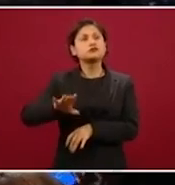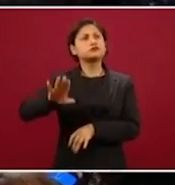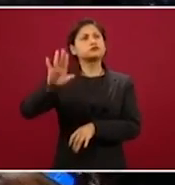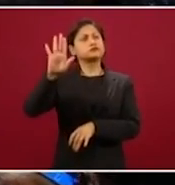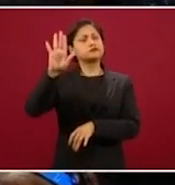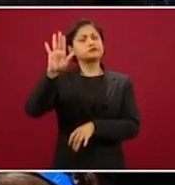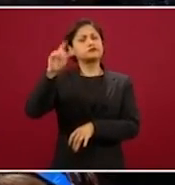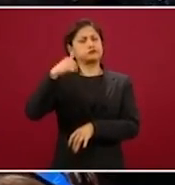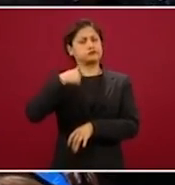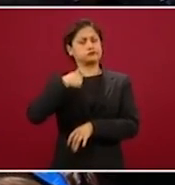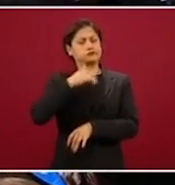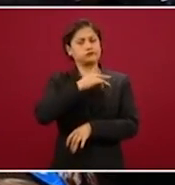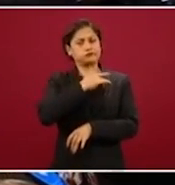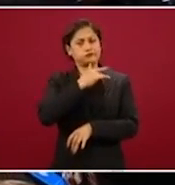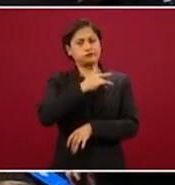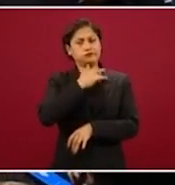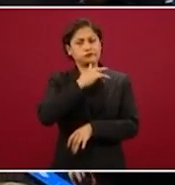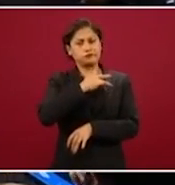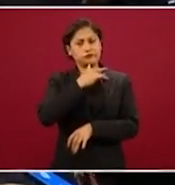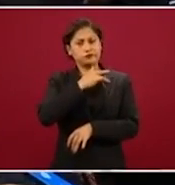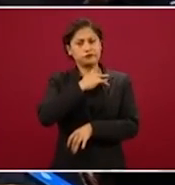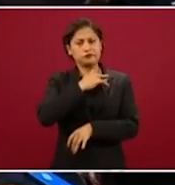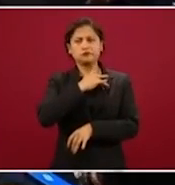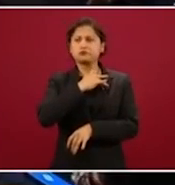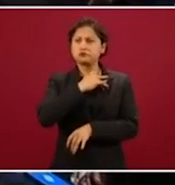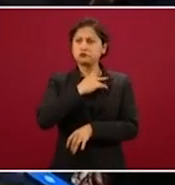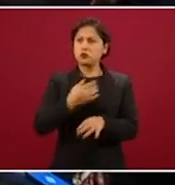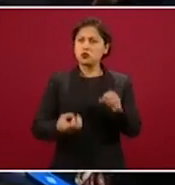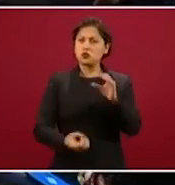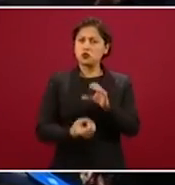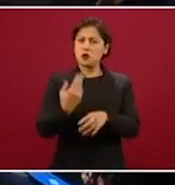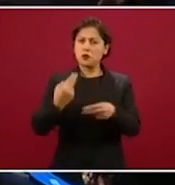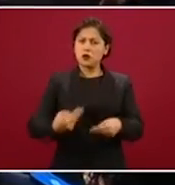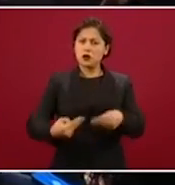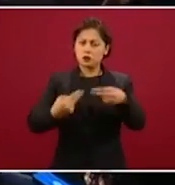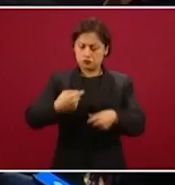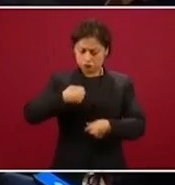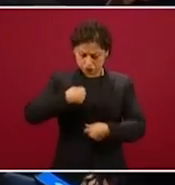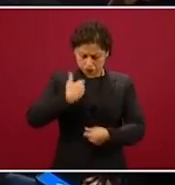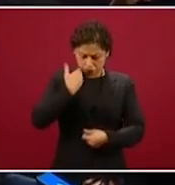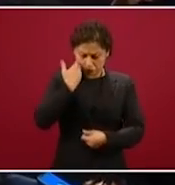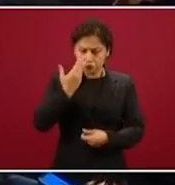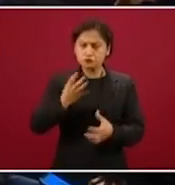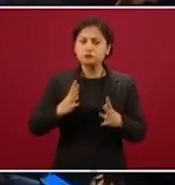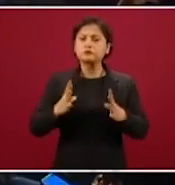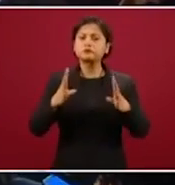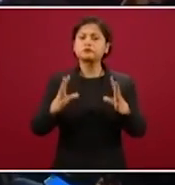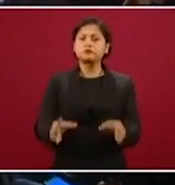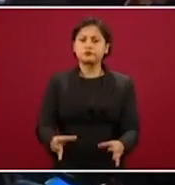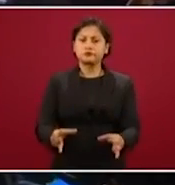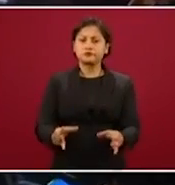que quieren emprender un pequeño negocio. Por eso